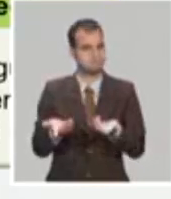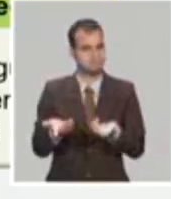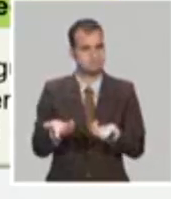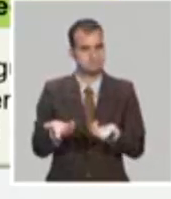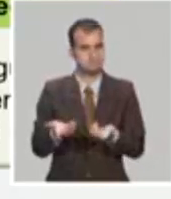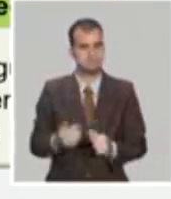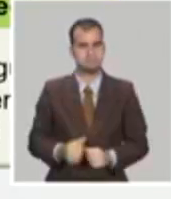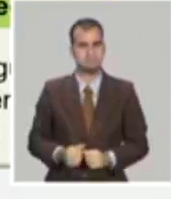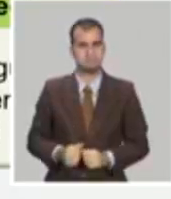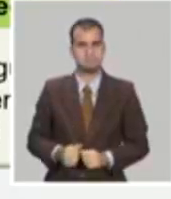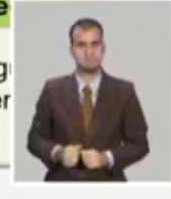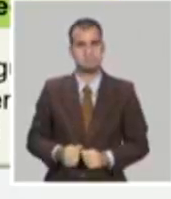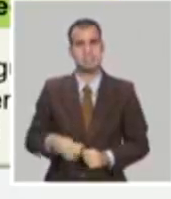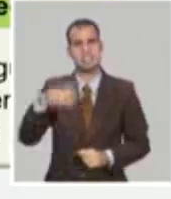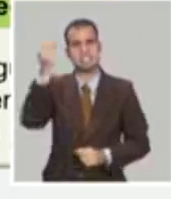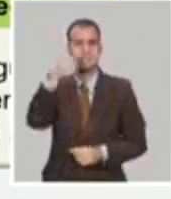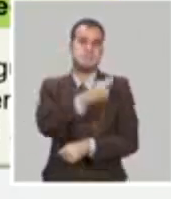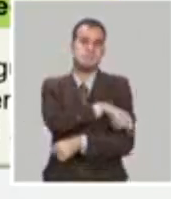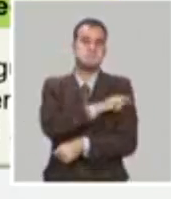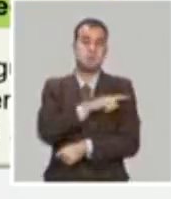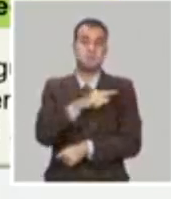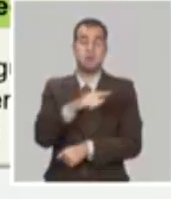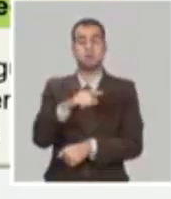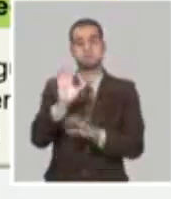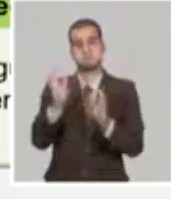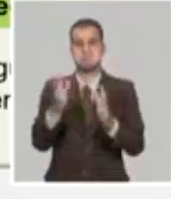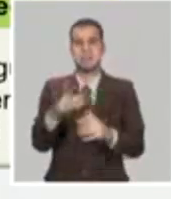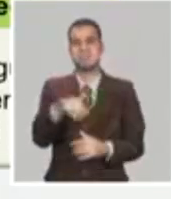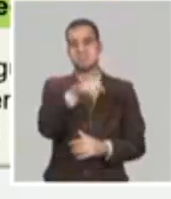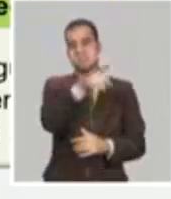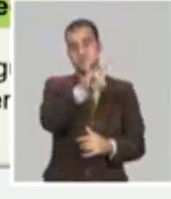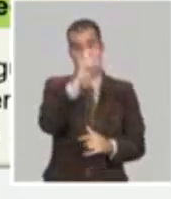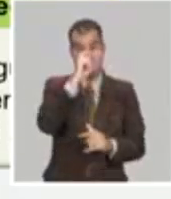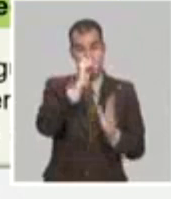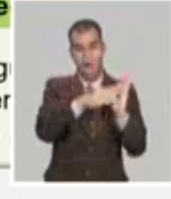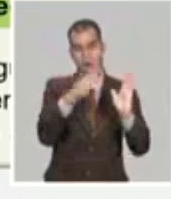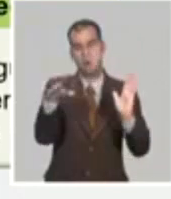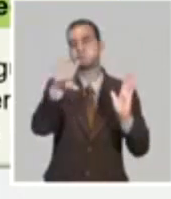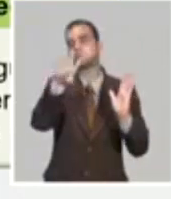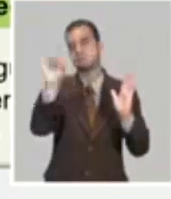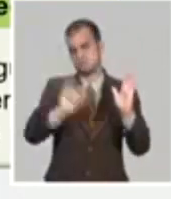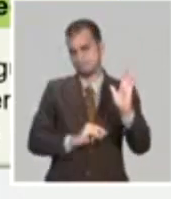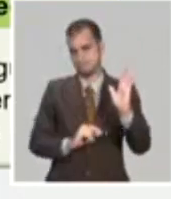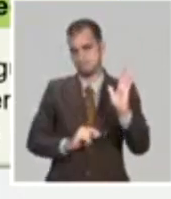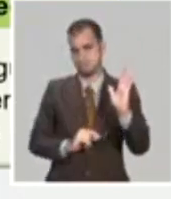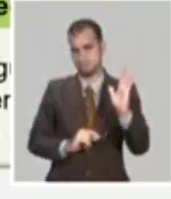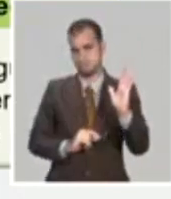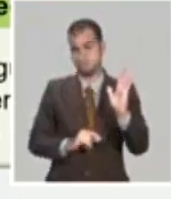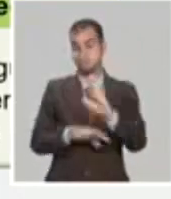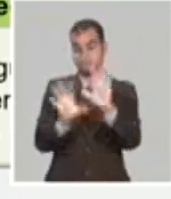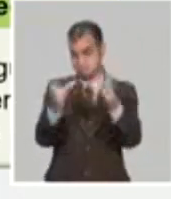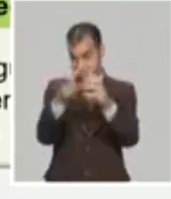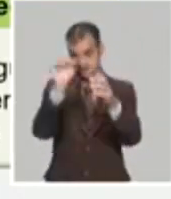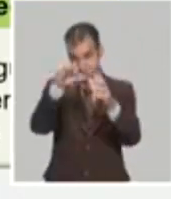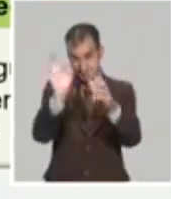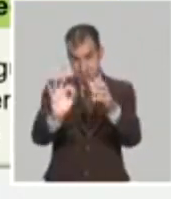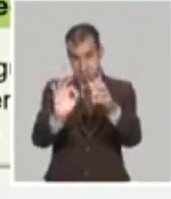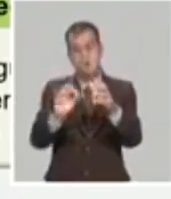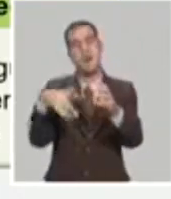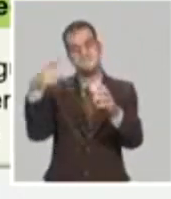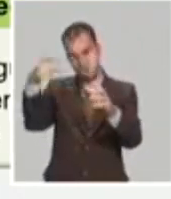vamos a estar trabajando con la población de 19 a 49 años. Este grupo poblacional